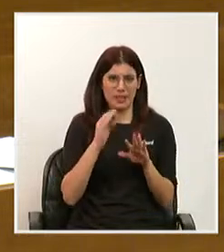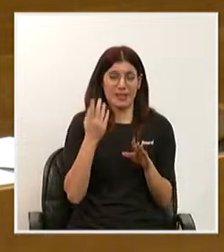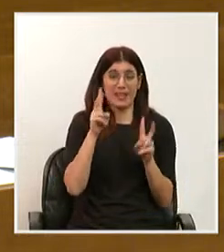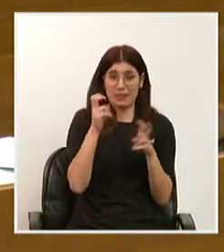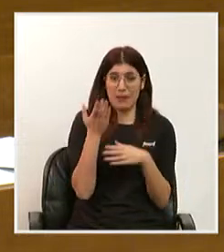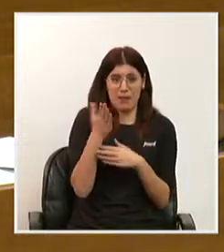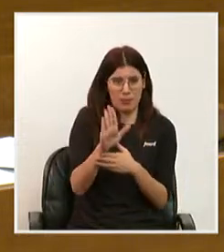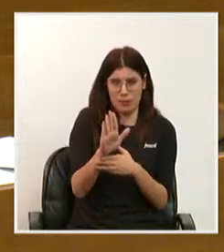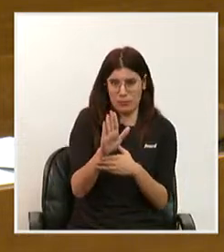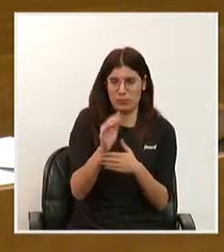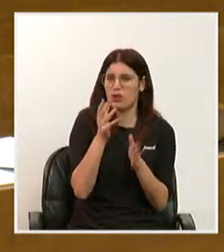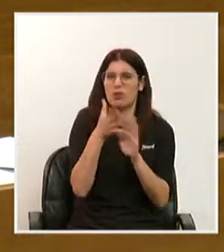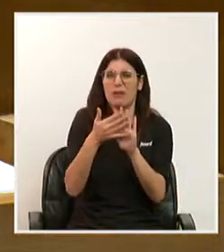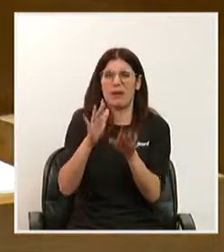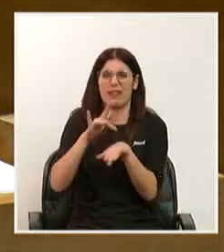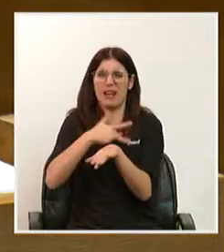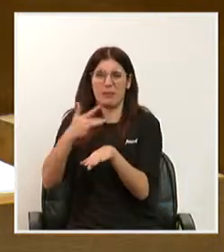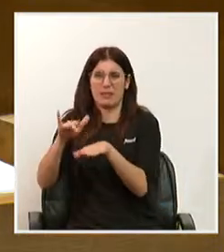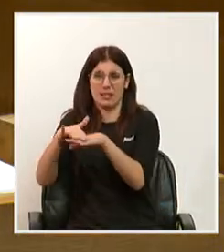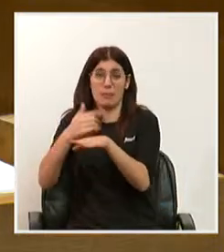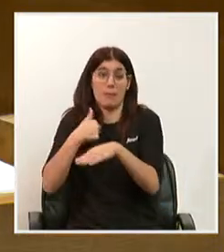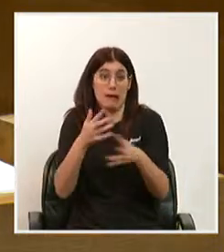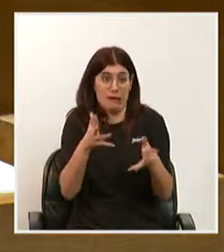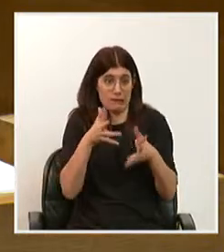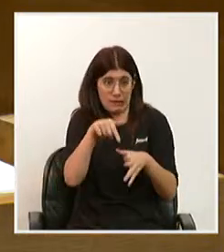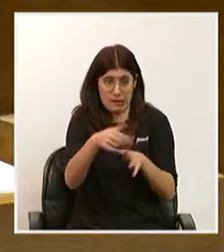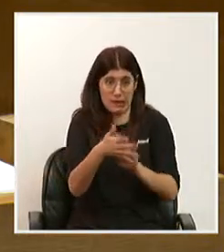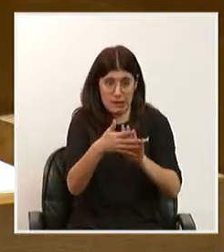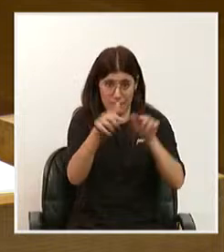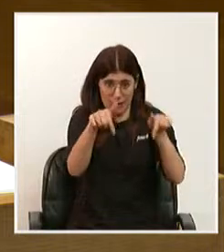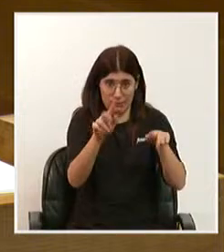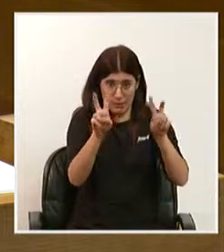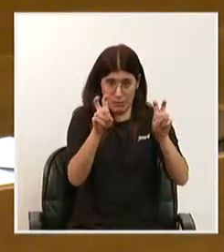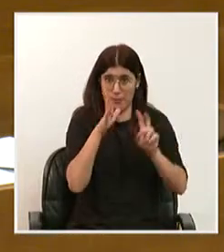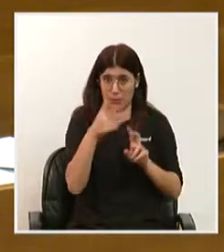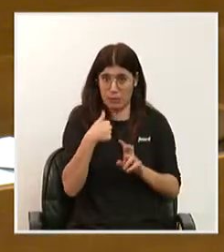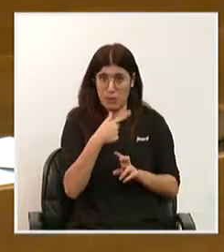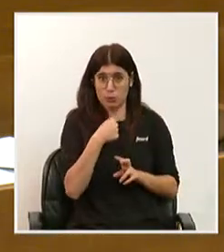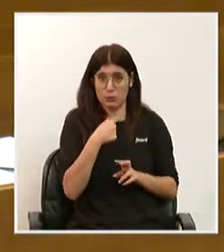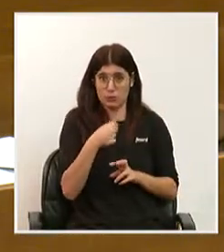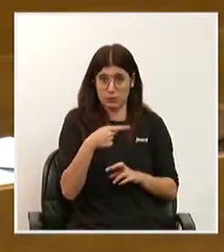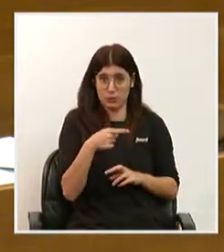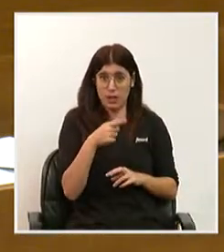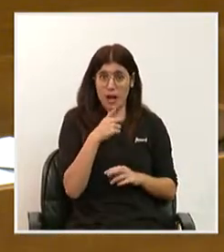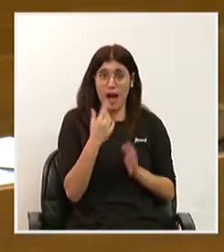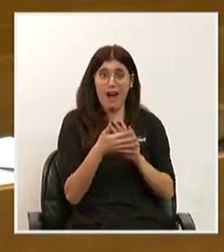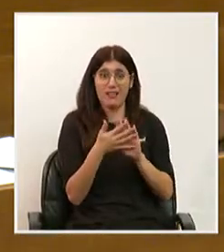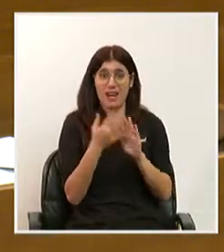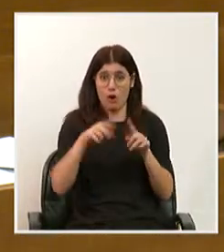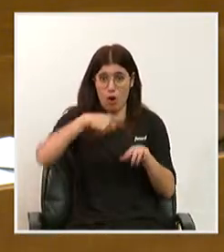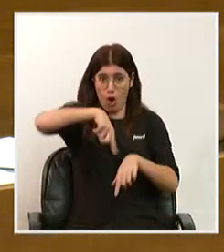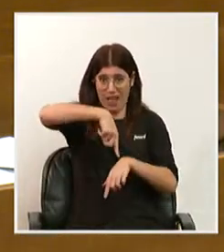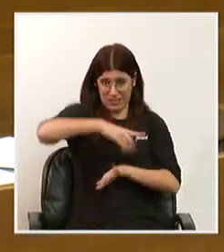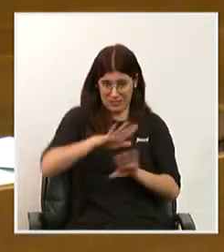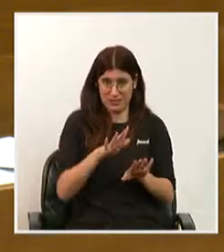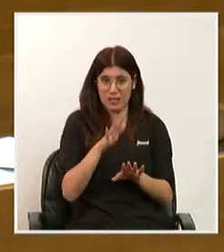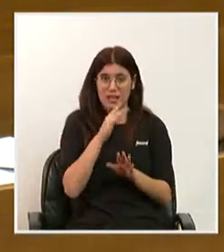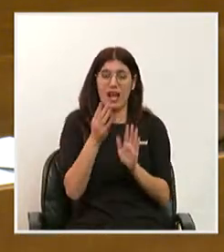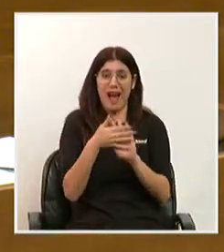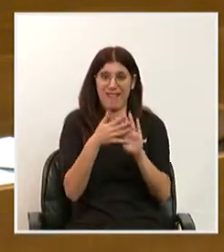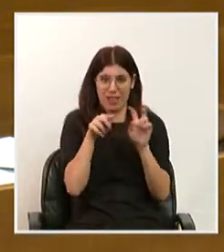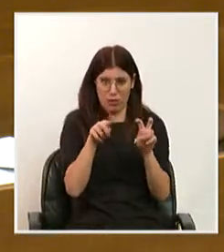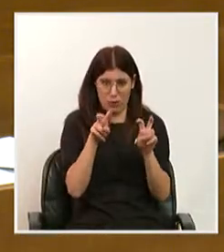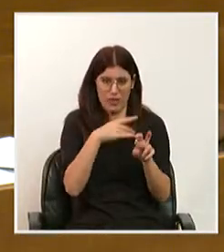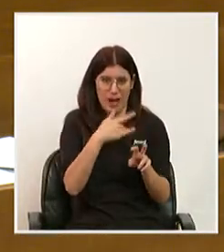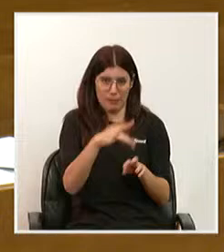no par de la amnista Me encantaría Me encantaría estar así que sagr encantaría estar y parl de profit